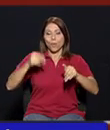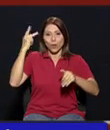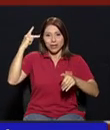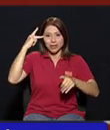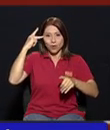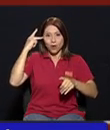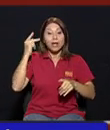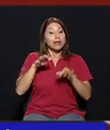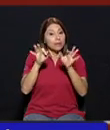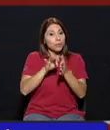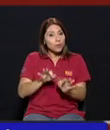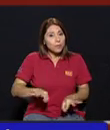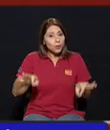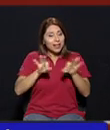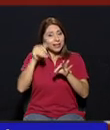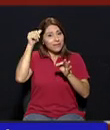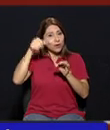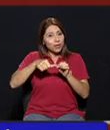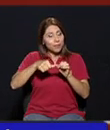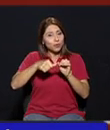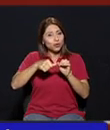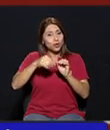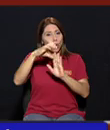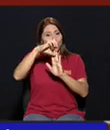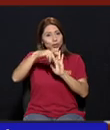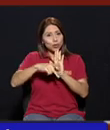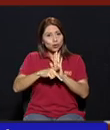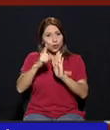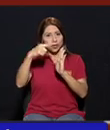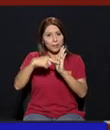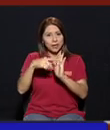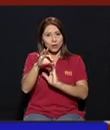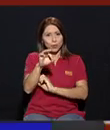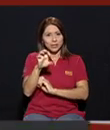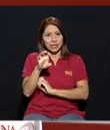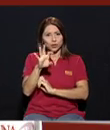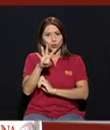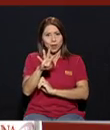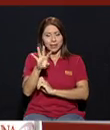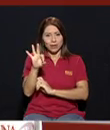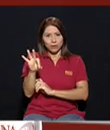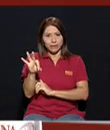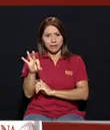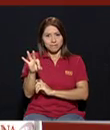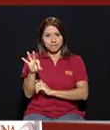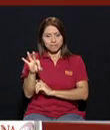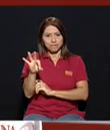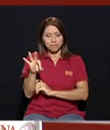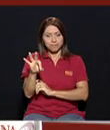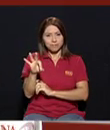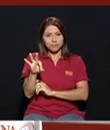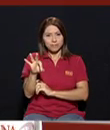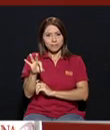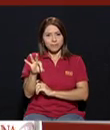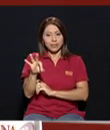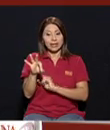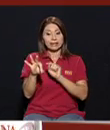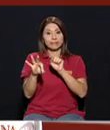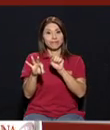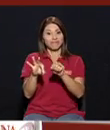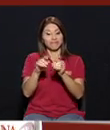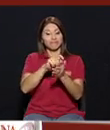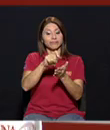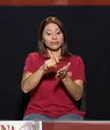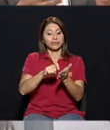que la Constitución de 1949 surge